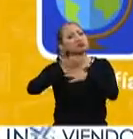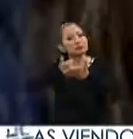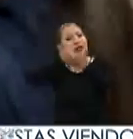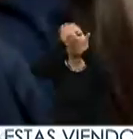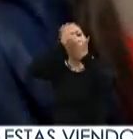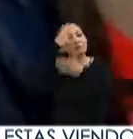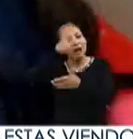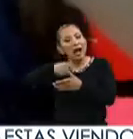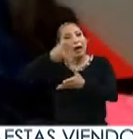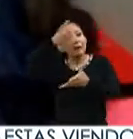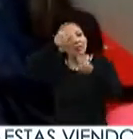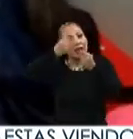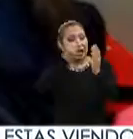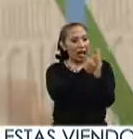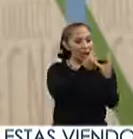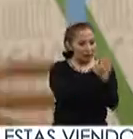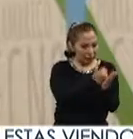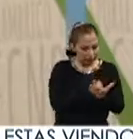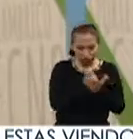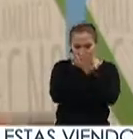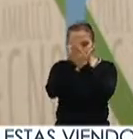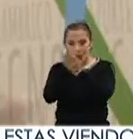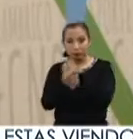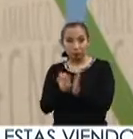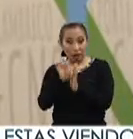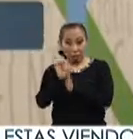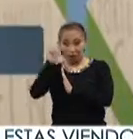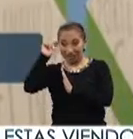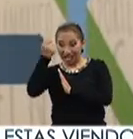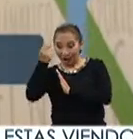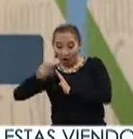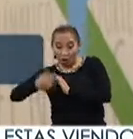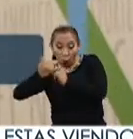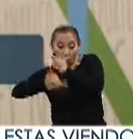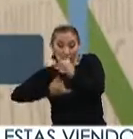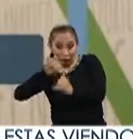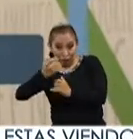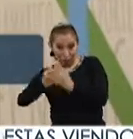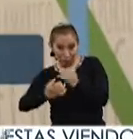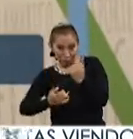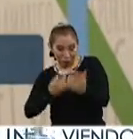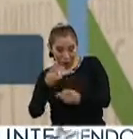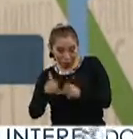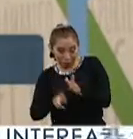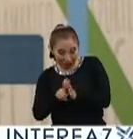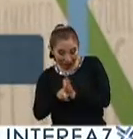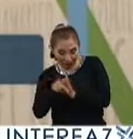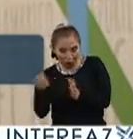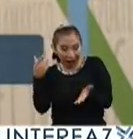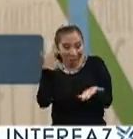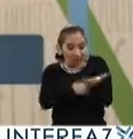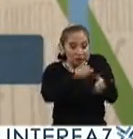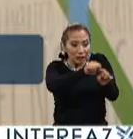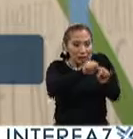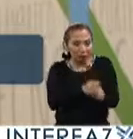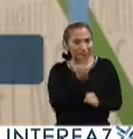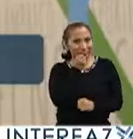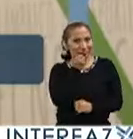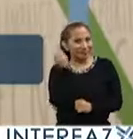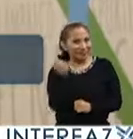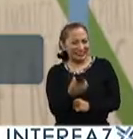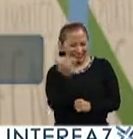herramienta para reforzar lo aprendido en clases. Meter la tecnología o los videojuegos en el aula es algo muy padre, ¿no? O sea, yo creo